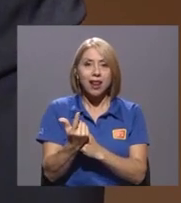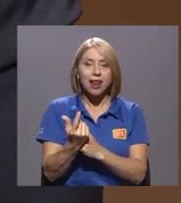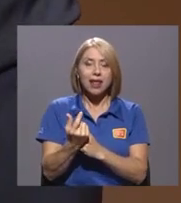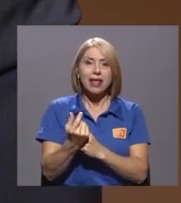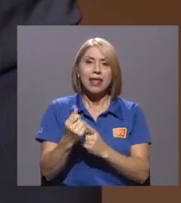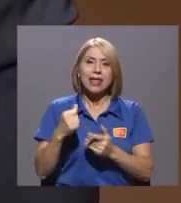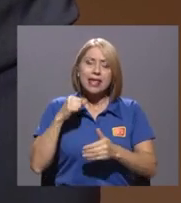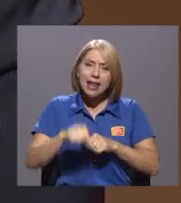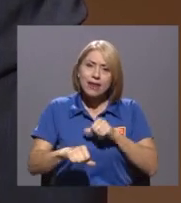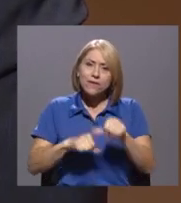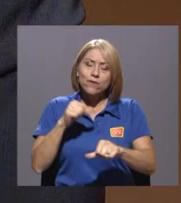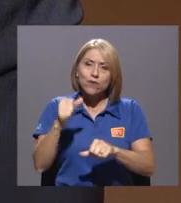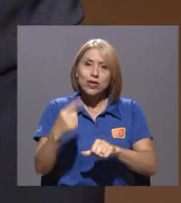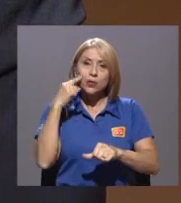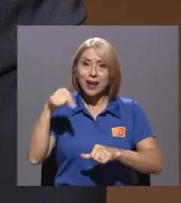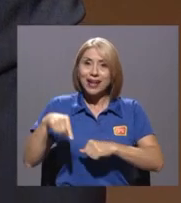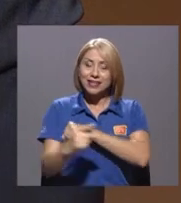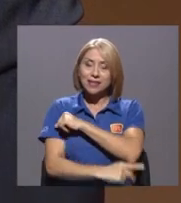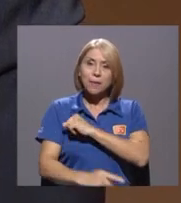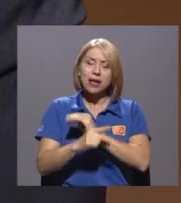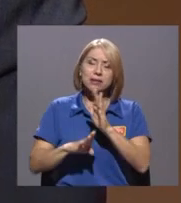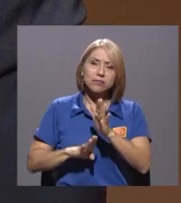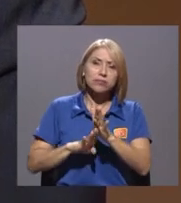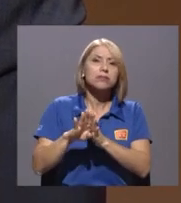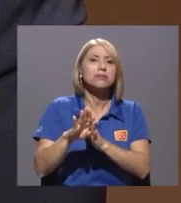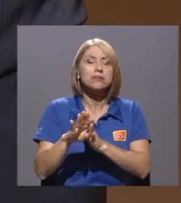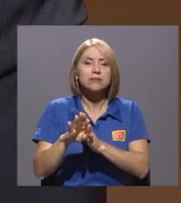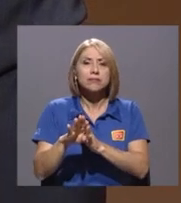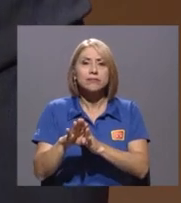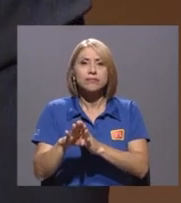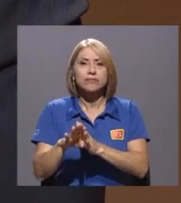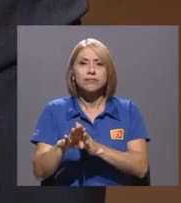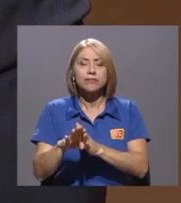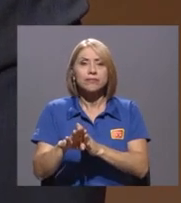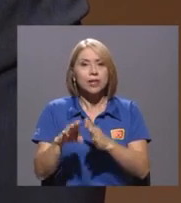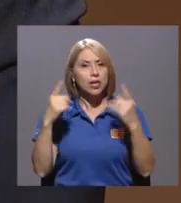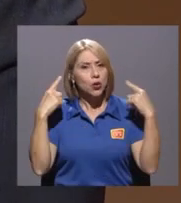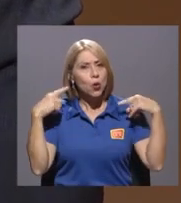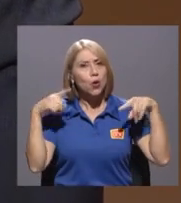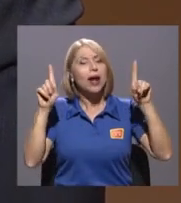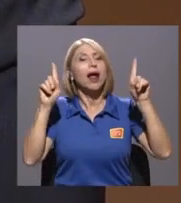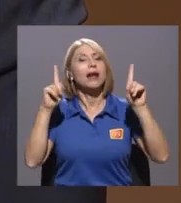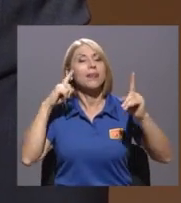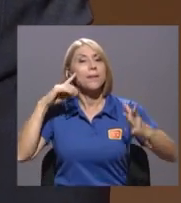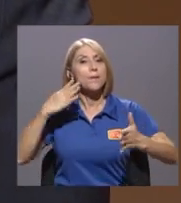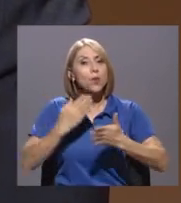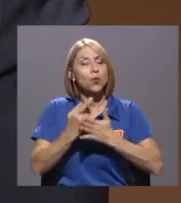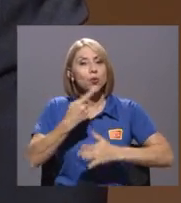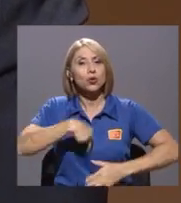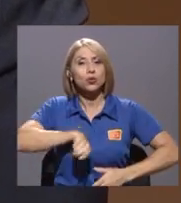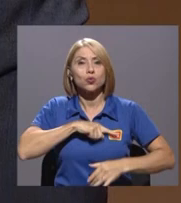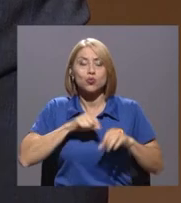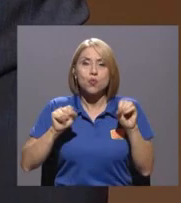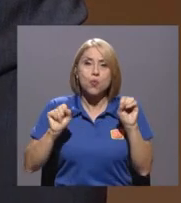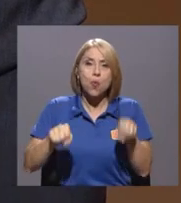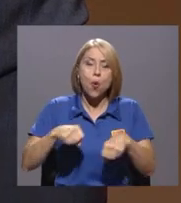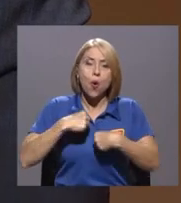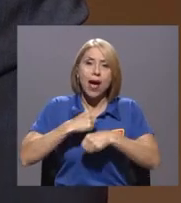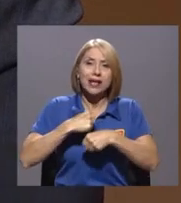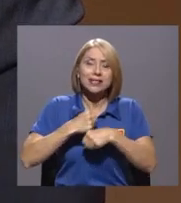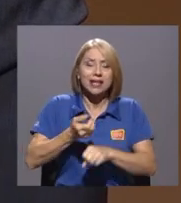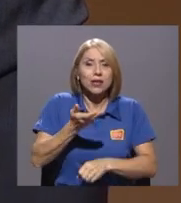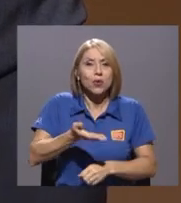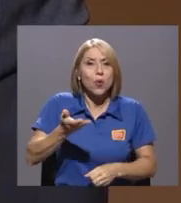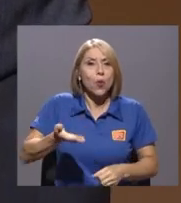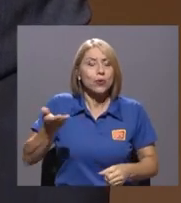por sacar adelante este país y lograr demostrar que podemos hacer cosas por